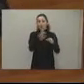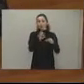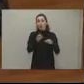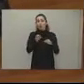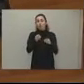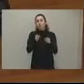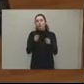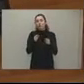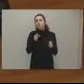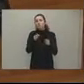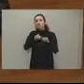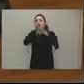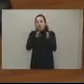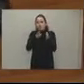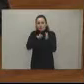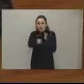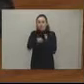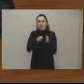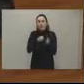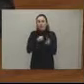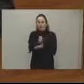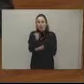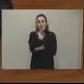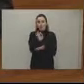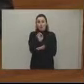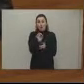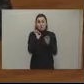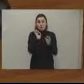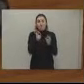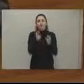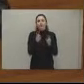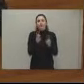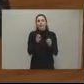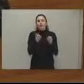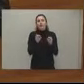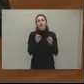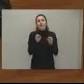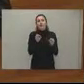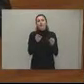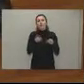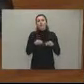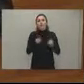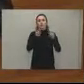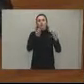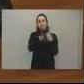Pajares o las dos infraestructuras de comunicación, la variante del Cantábrico y